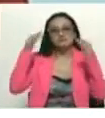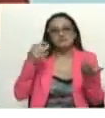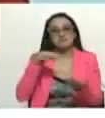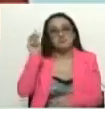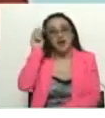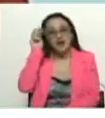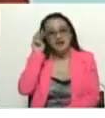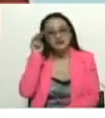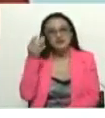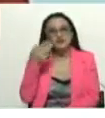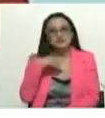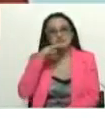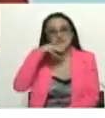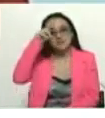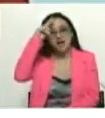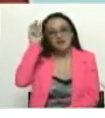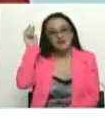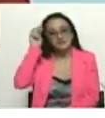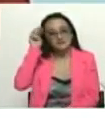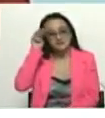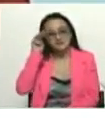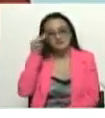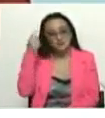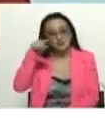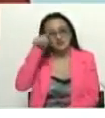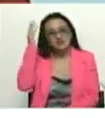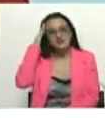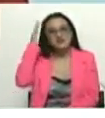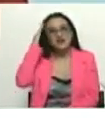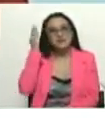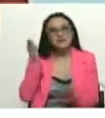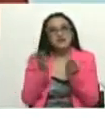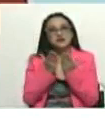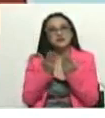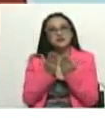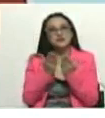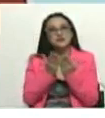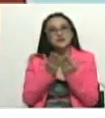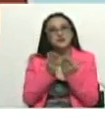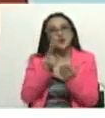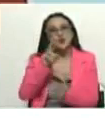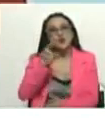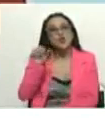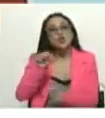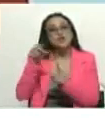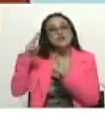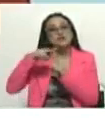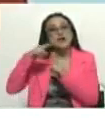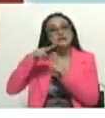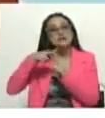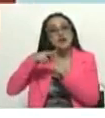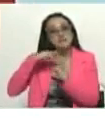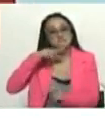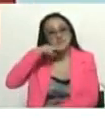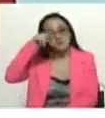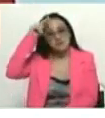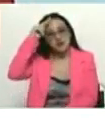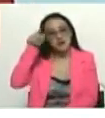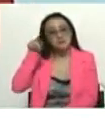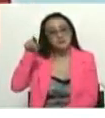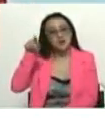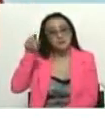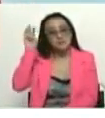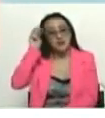padre fue un joven maestro, como ustedes saben, estudió en la Normal de Rubio, en Táchira, y sería su